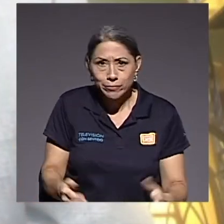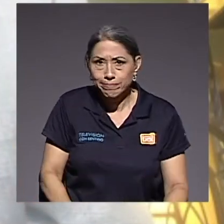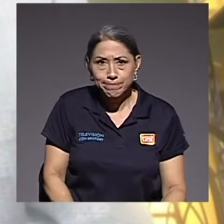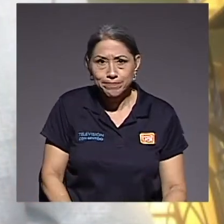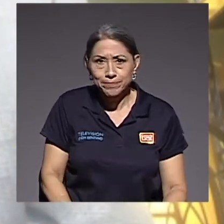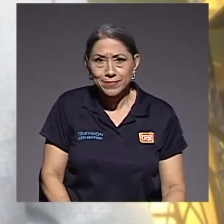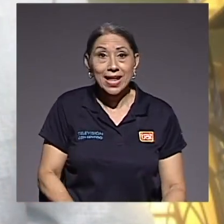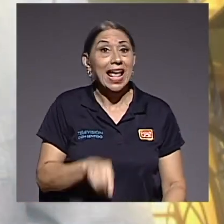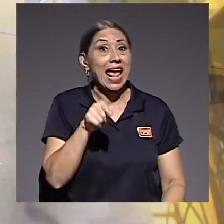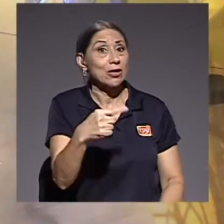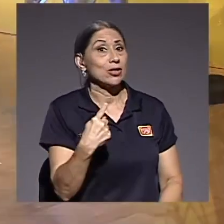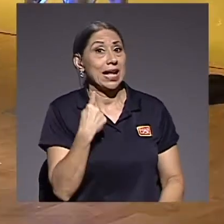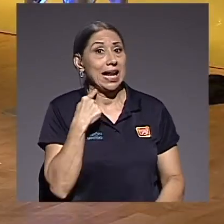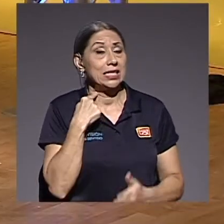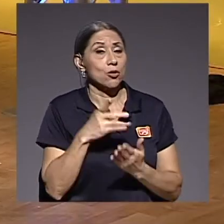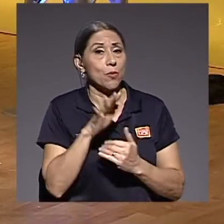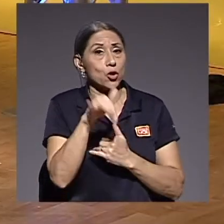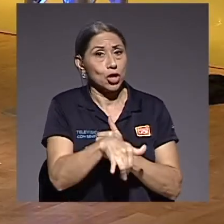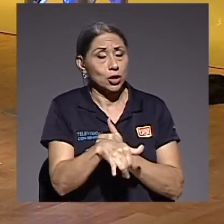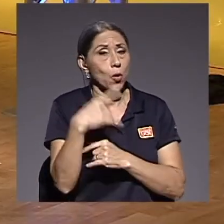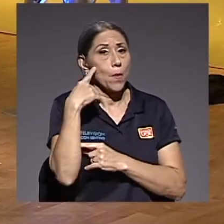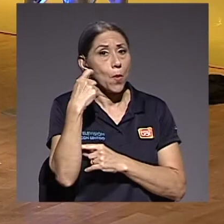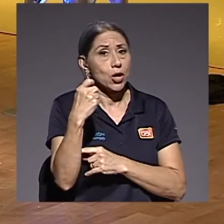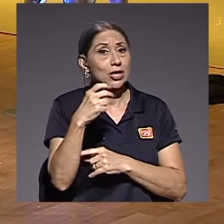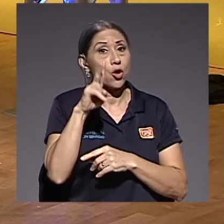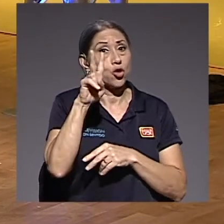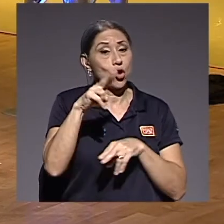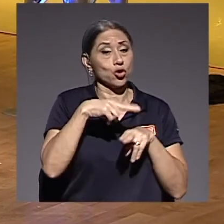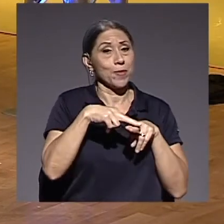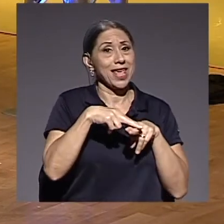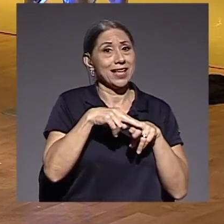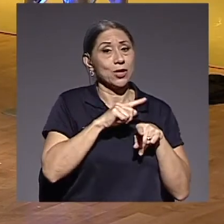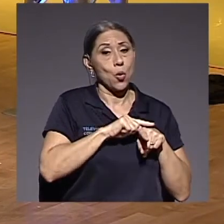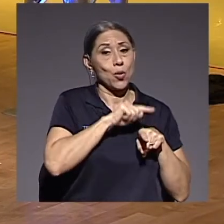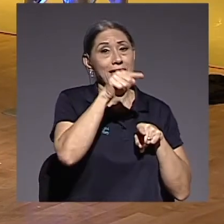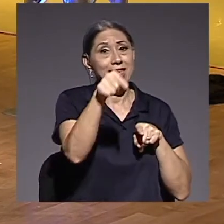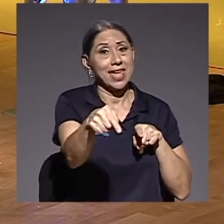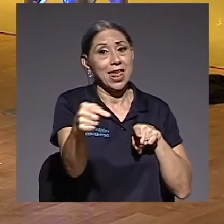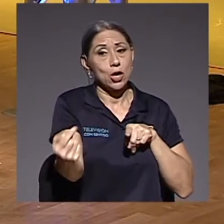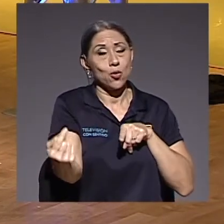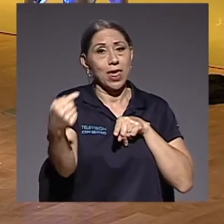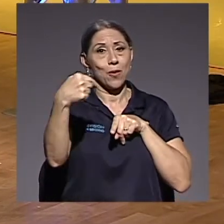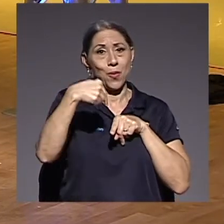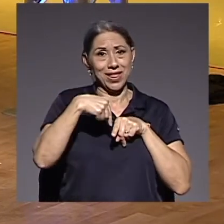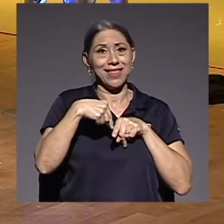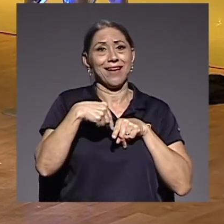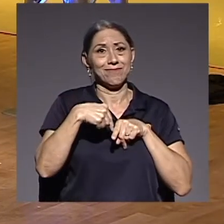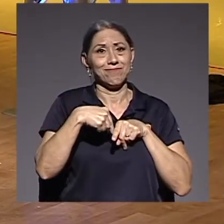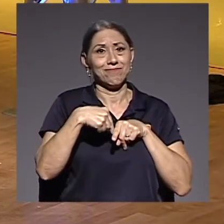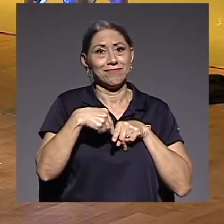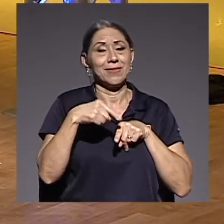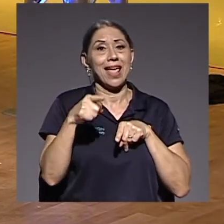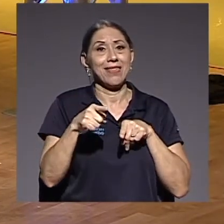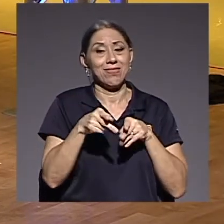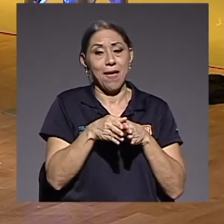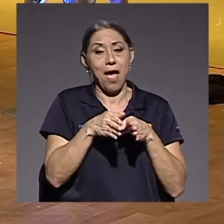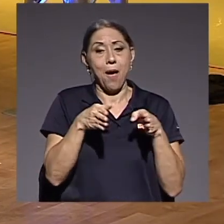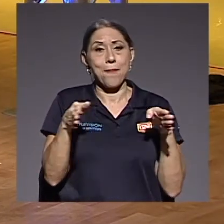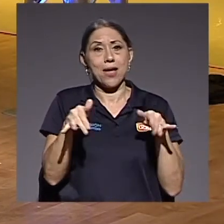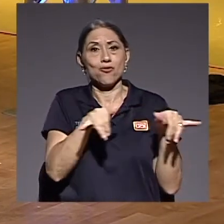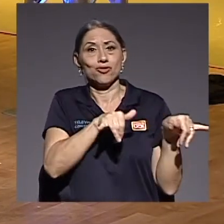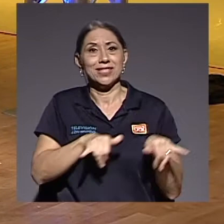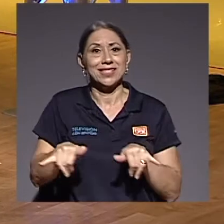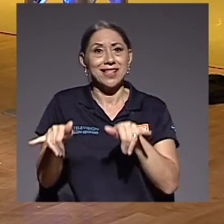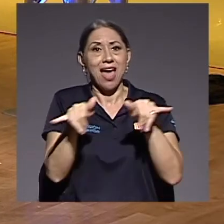eso está encareciendo el proyecto, dado que son 2 vías, una de ida y otra de vuelta, en vía estándar. O sea, que es